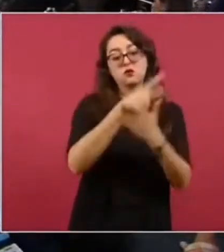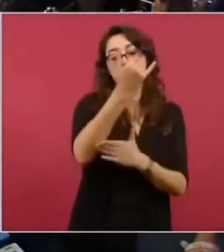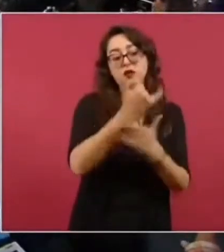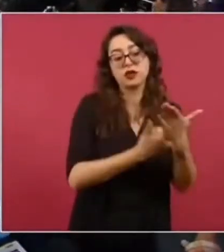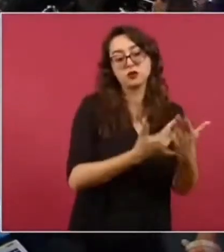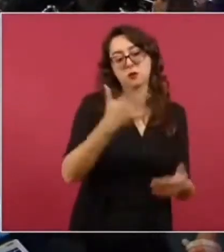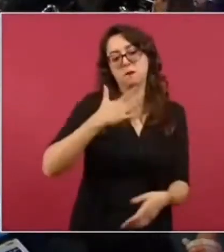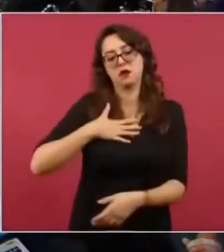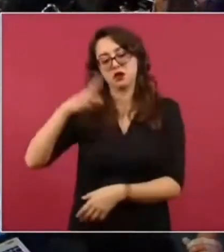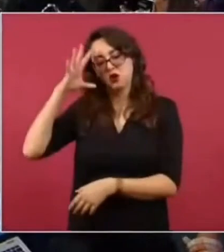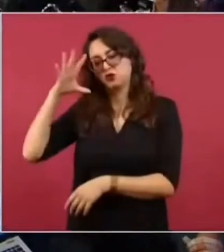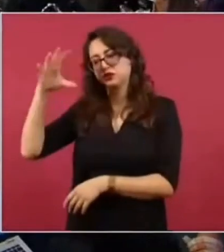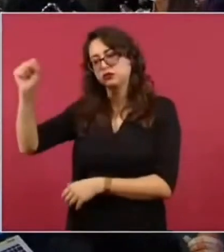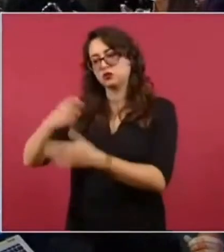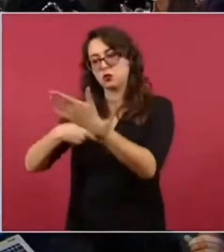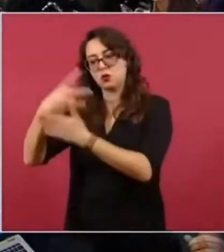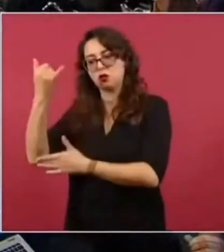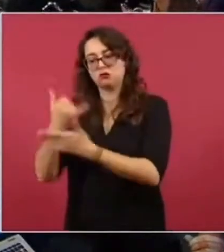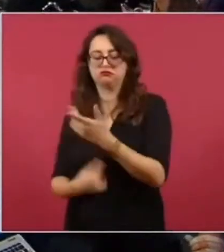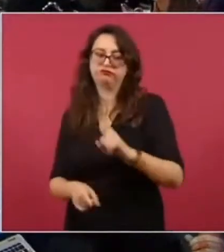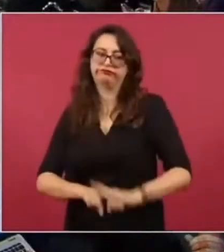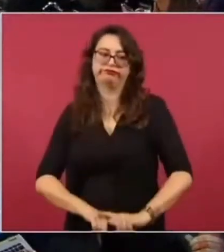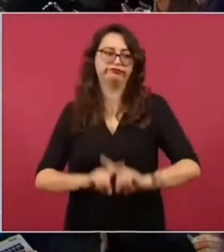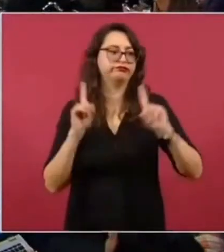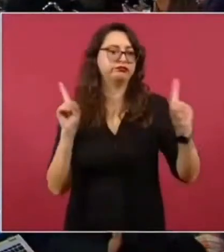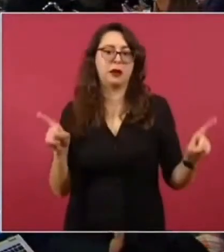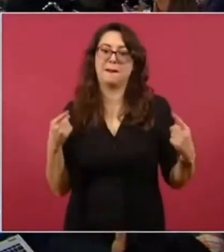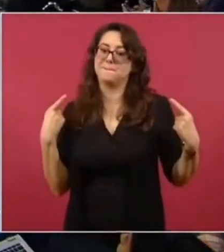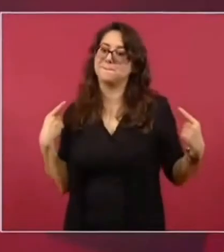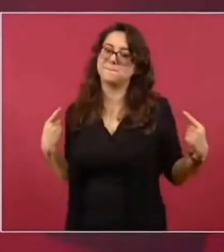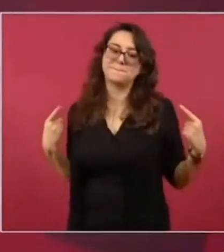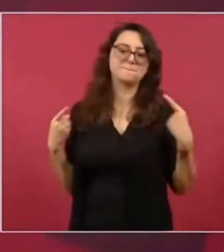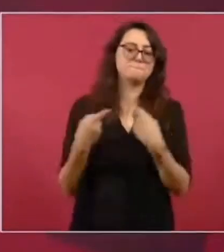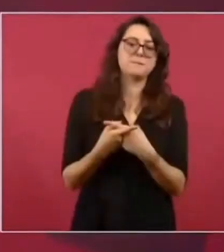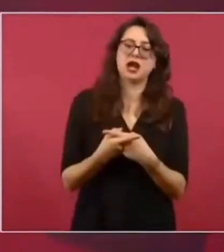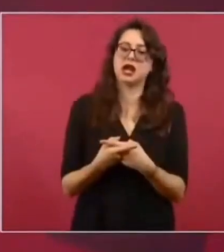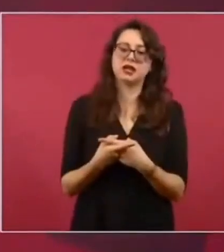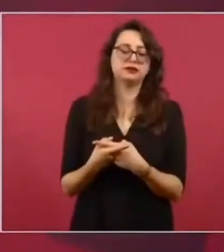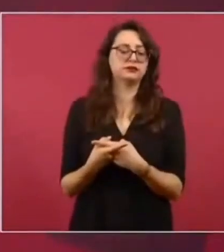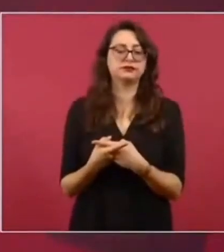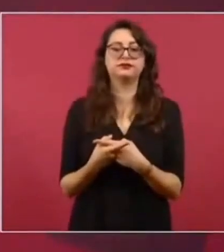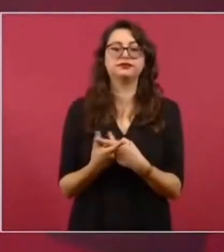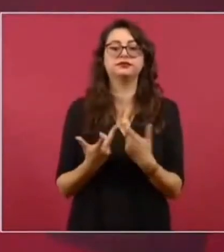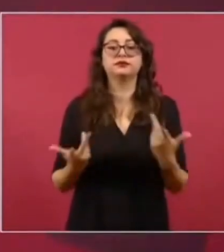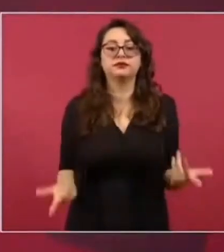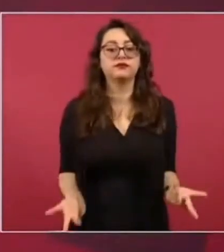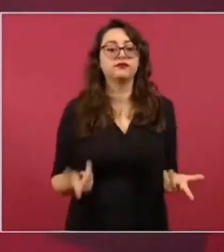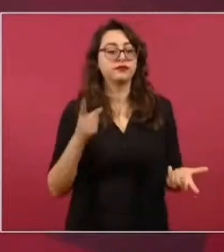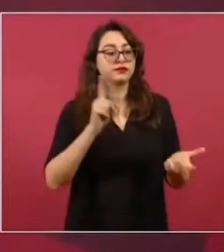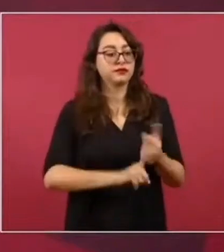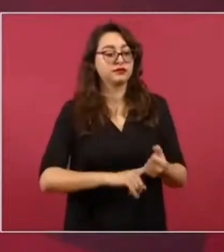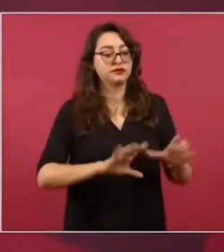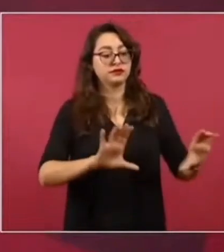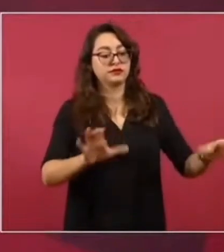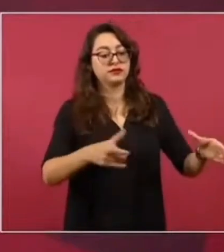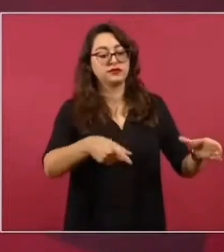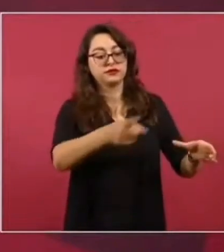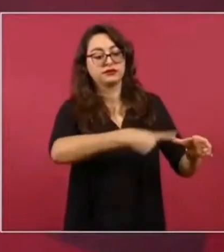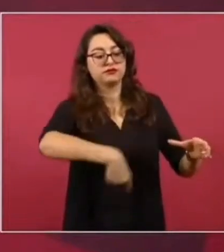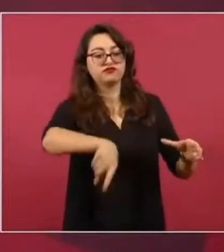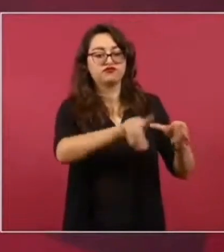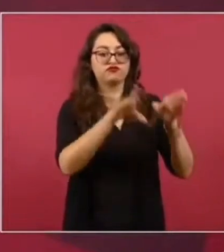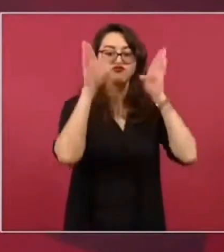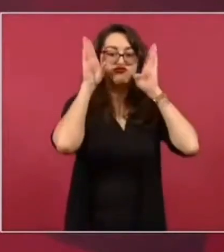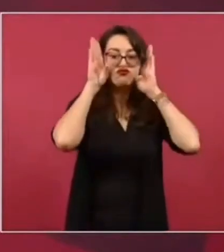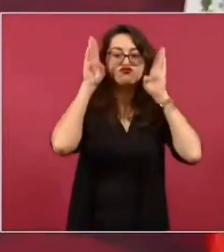El asesor principal, el consejero del bloque conservador, lo